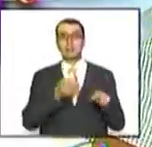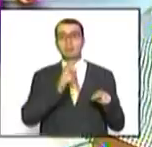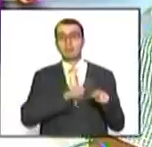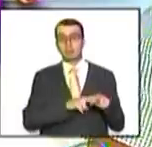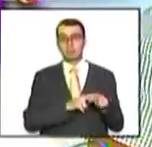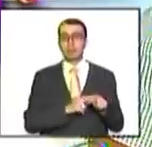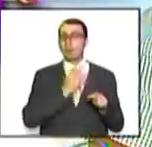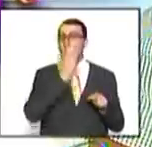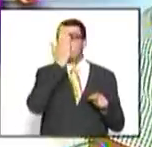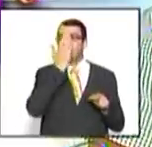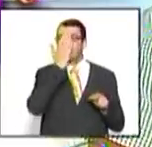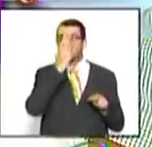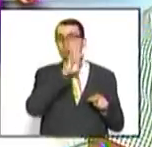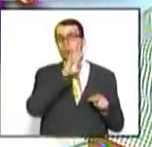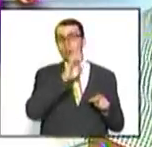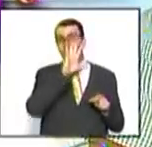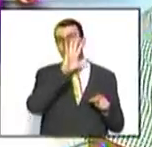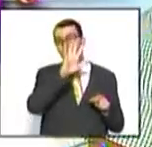oxígeno